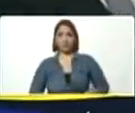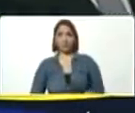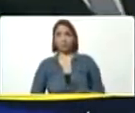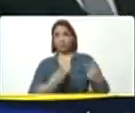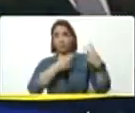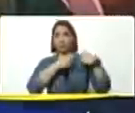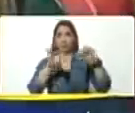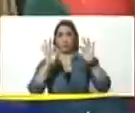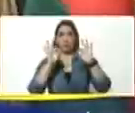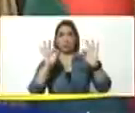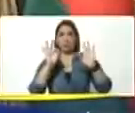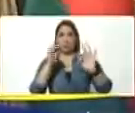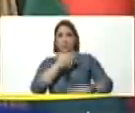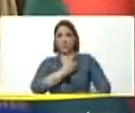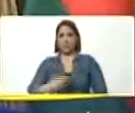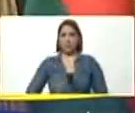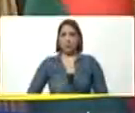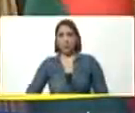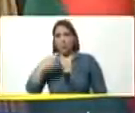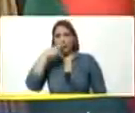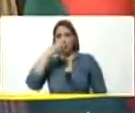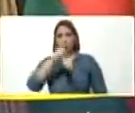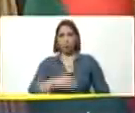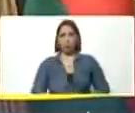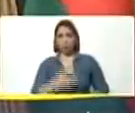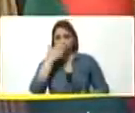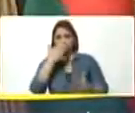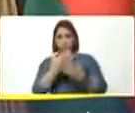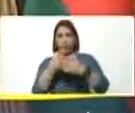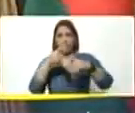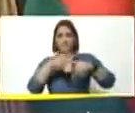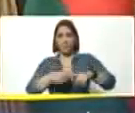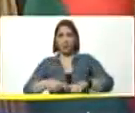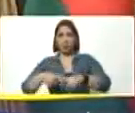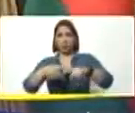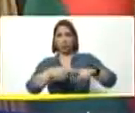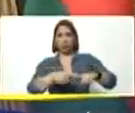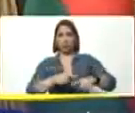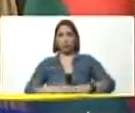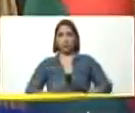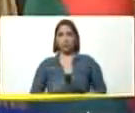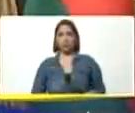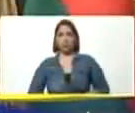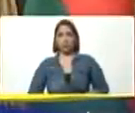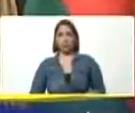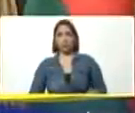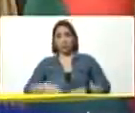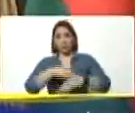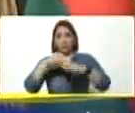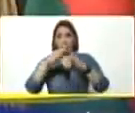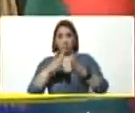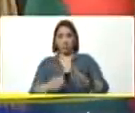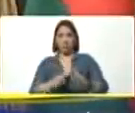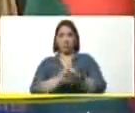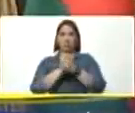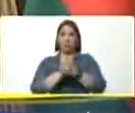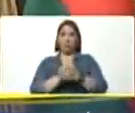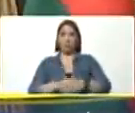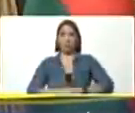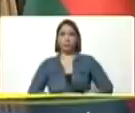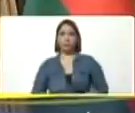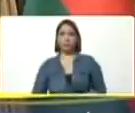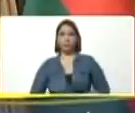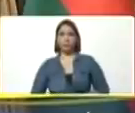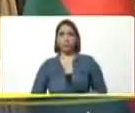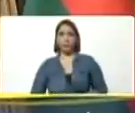representante especial del presidente Maduro para Belarus, ministros, ministras, compañeras.